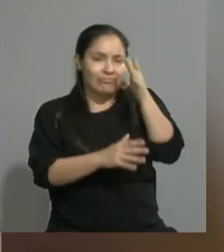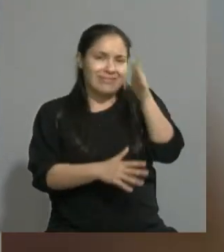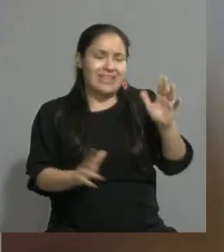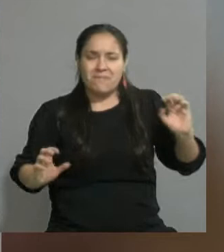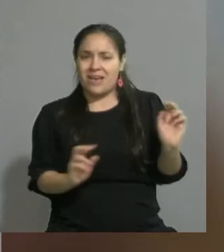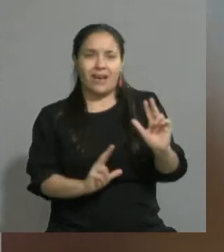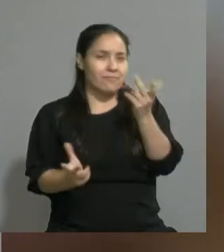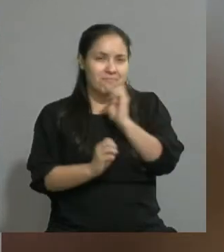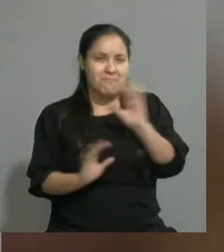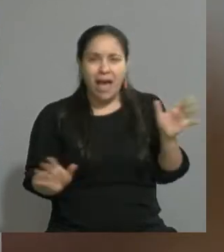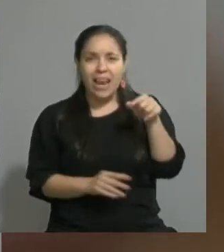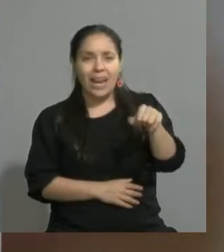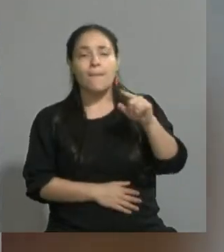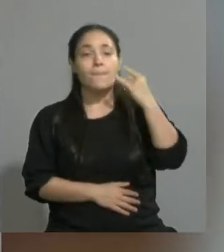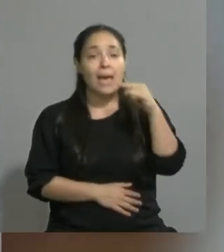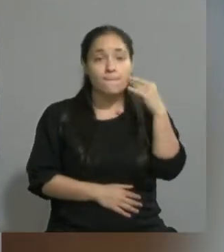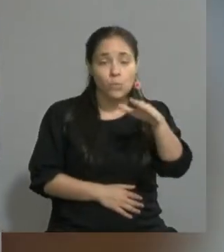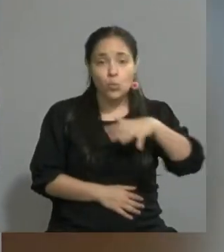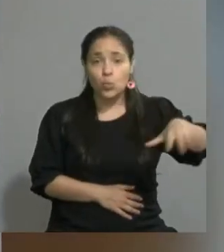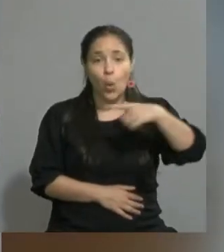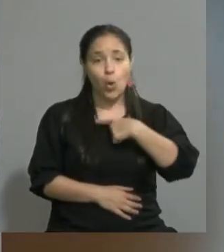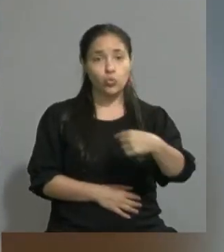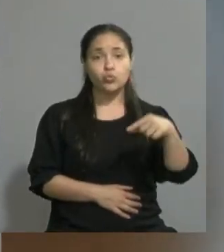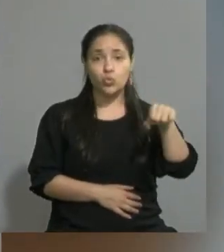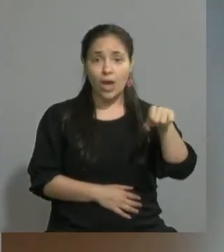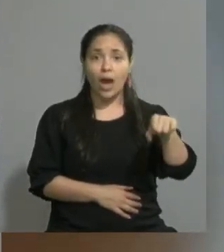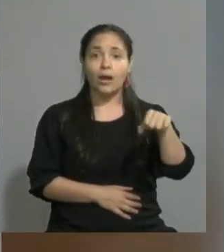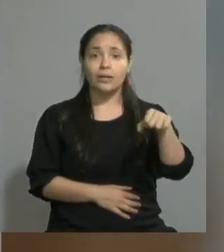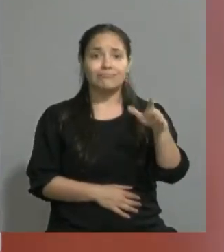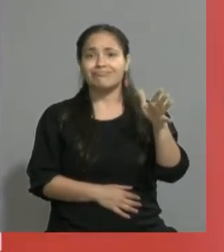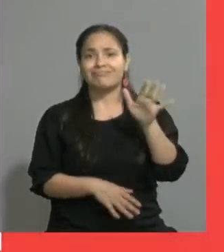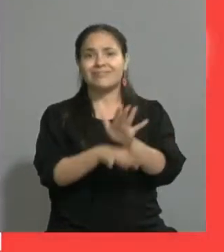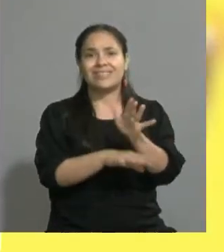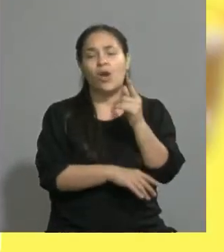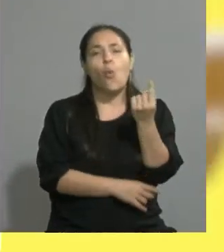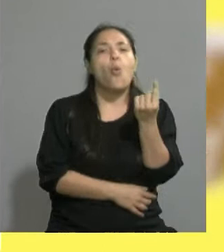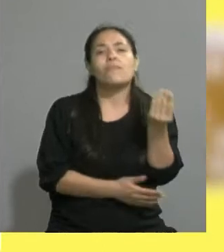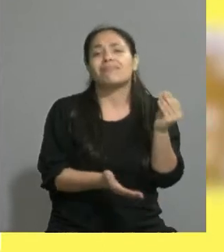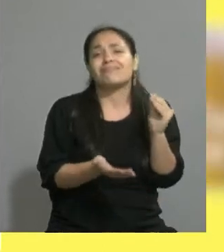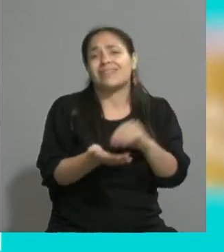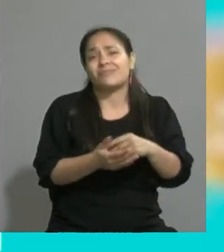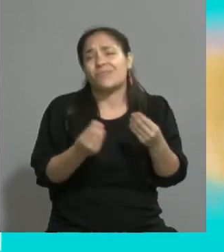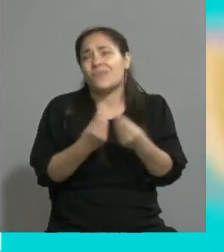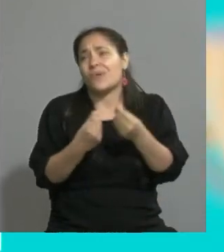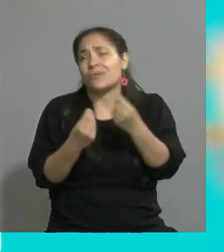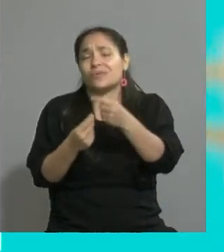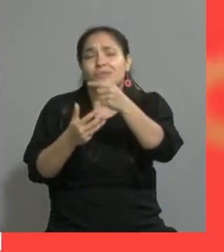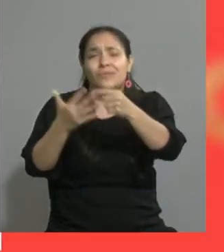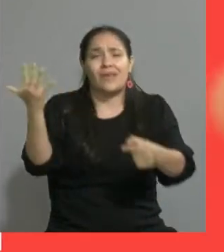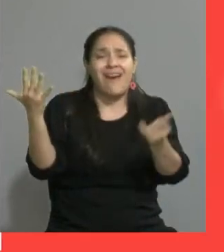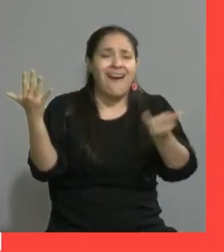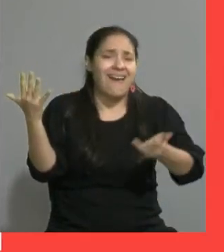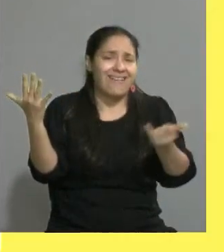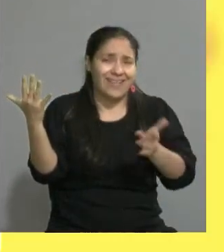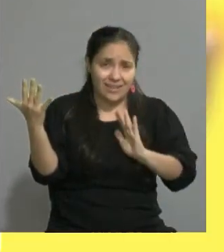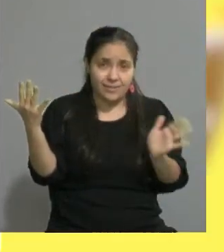Maipú, en Luzuriaga, no sé dónde ha sido, tan indignante, es un caso más. Nosotros estamos, ¿cómo le diré?